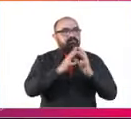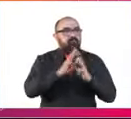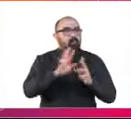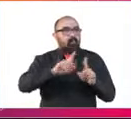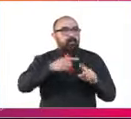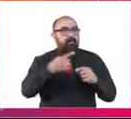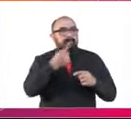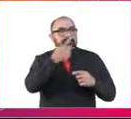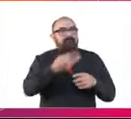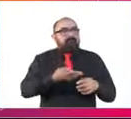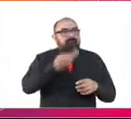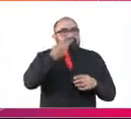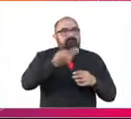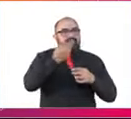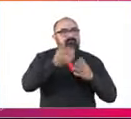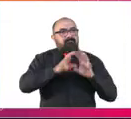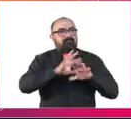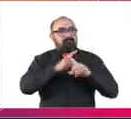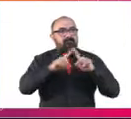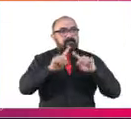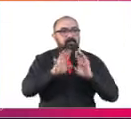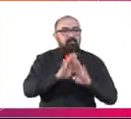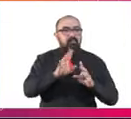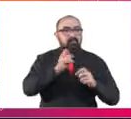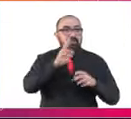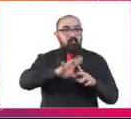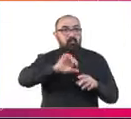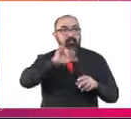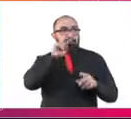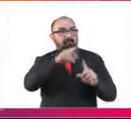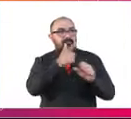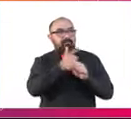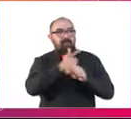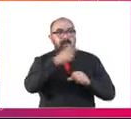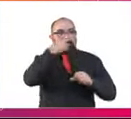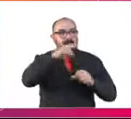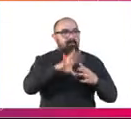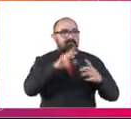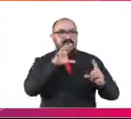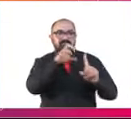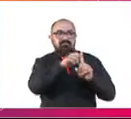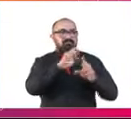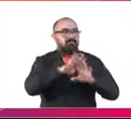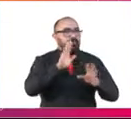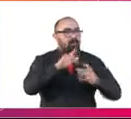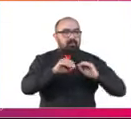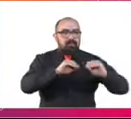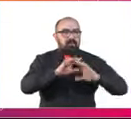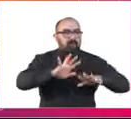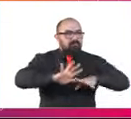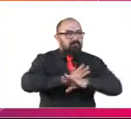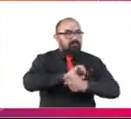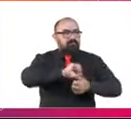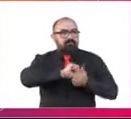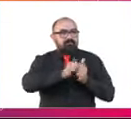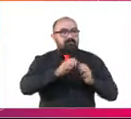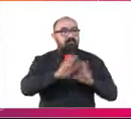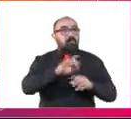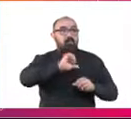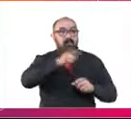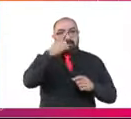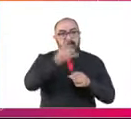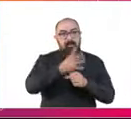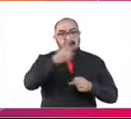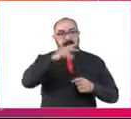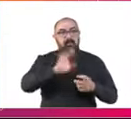tomando México, que está tomando también en otros países y que definitivamente un adecuado manejo con buenas prácticas agrícolas,